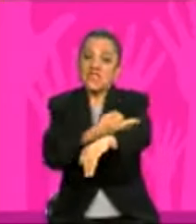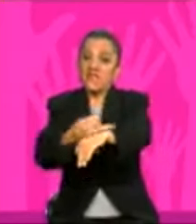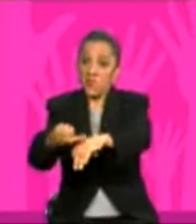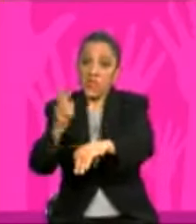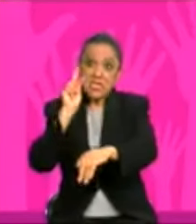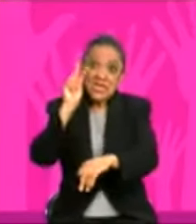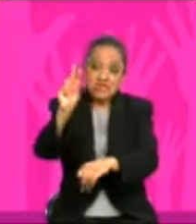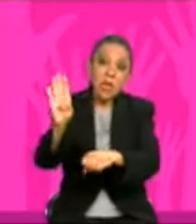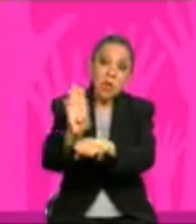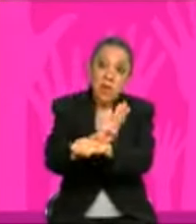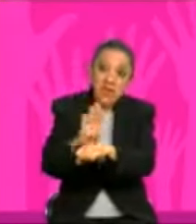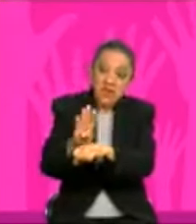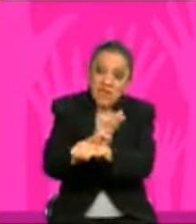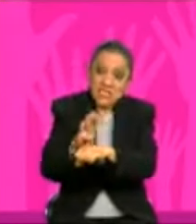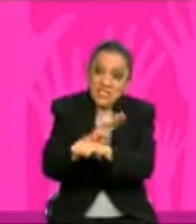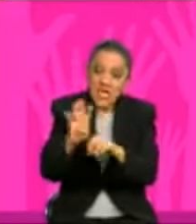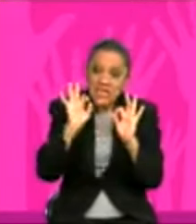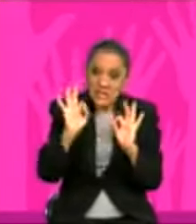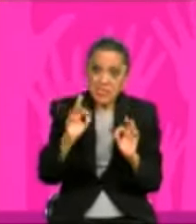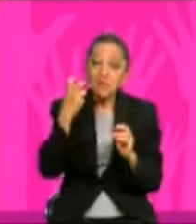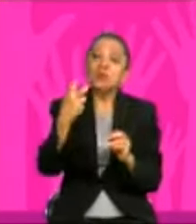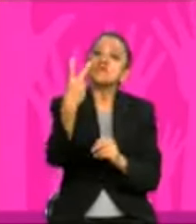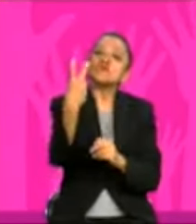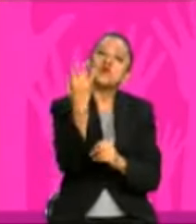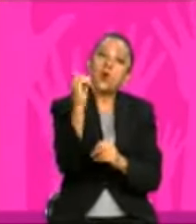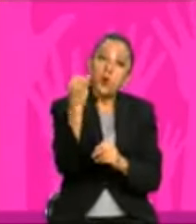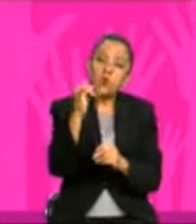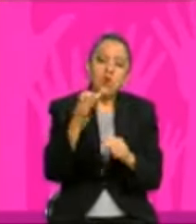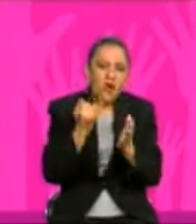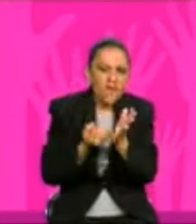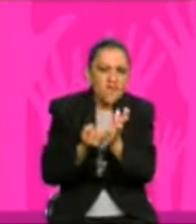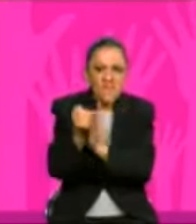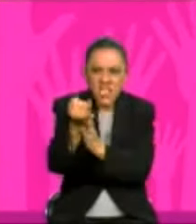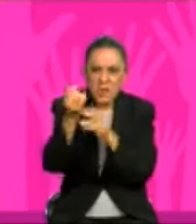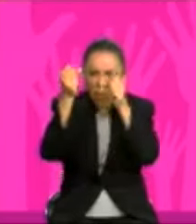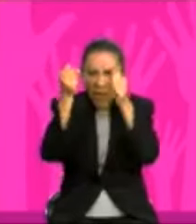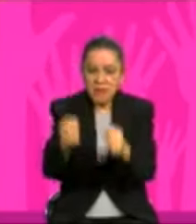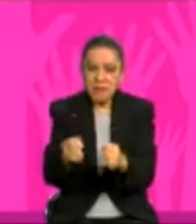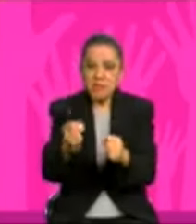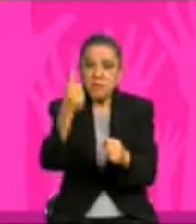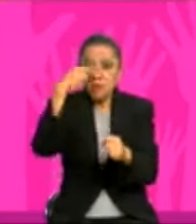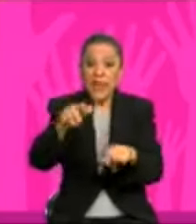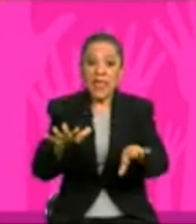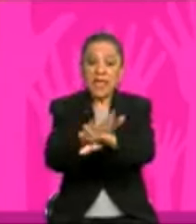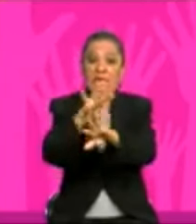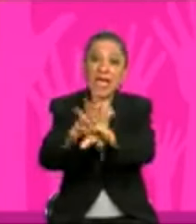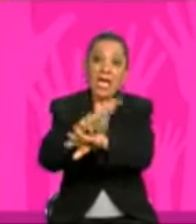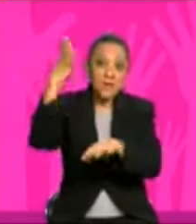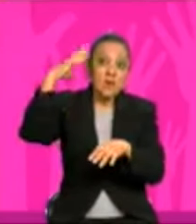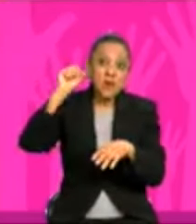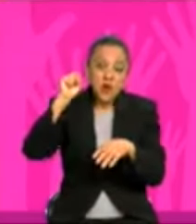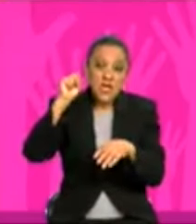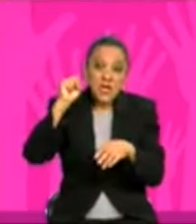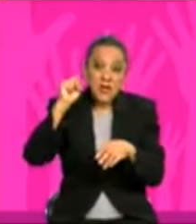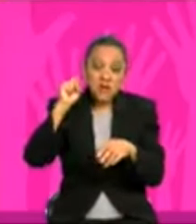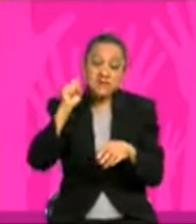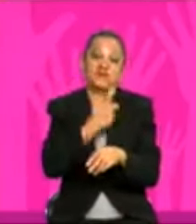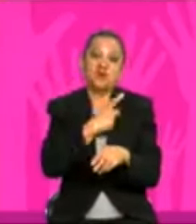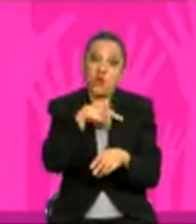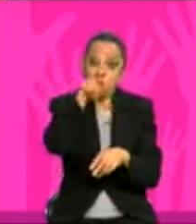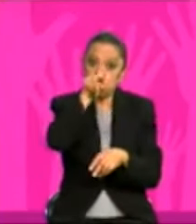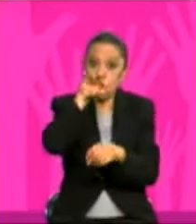2 de junio vayamos de manera firme, vayamos de manera decidida, porque el cambio en Morelos ya nadie lo tiene. Tu voto